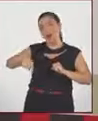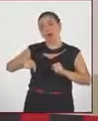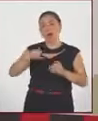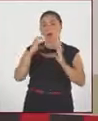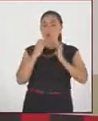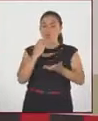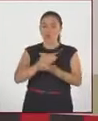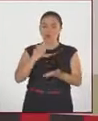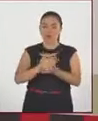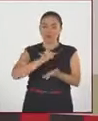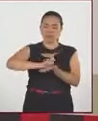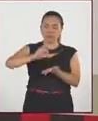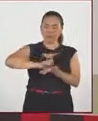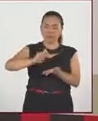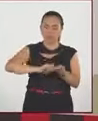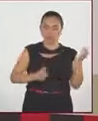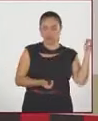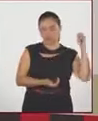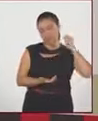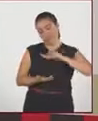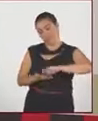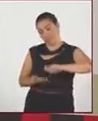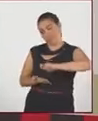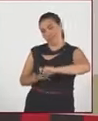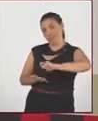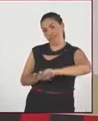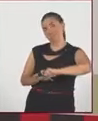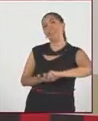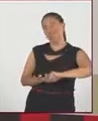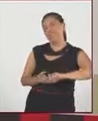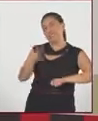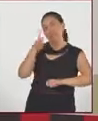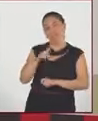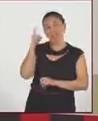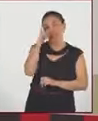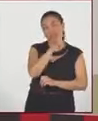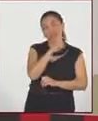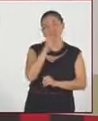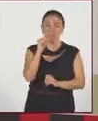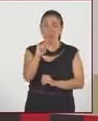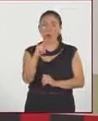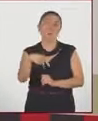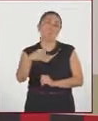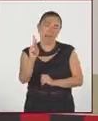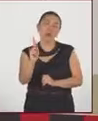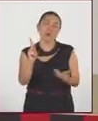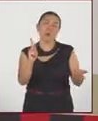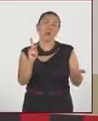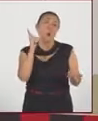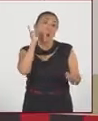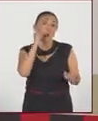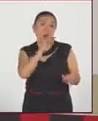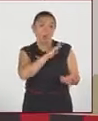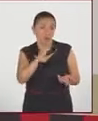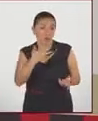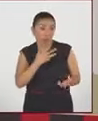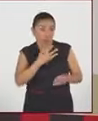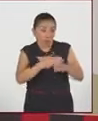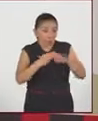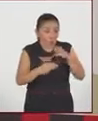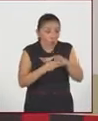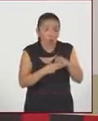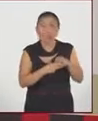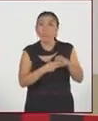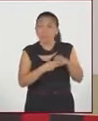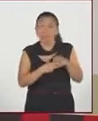libreta y lo que está escribiendo. Pero sí, es un poco complicado para los zurdos, ¿no? Pero sí, idealmente tener el mobiliario específico